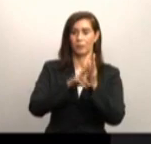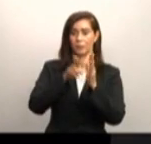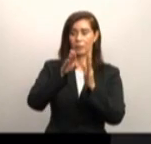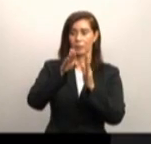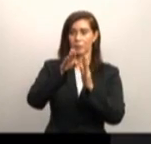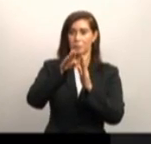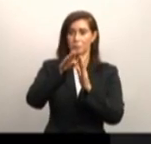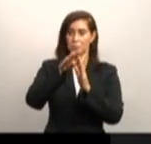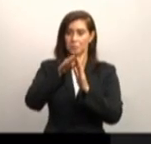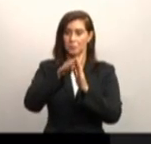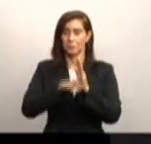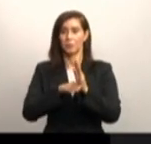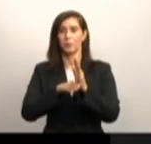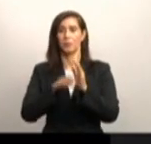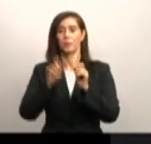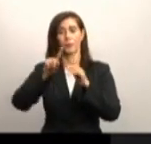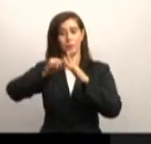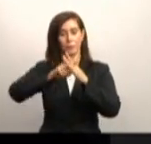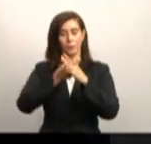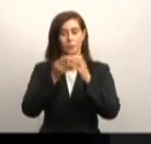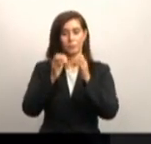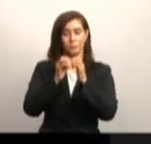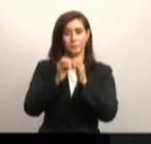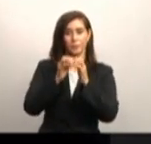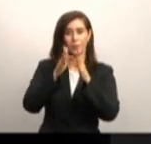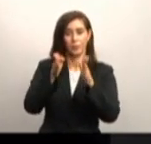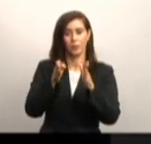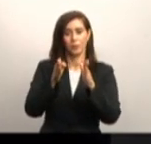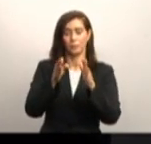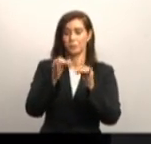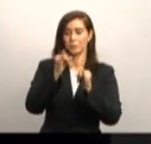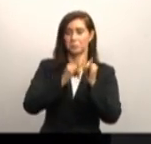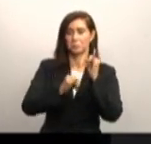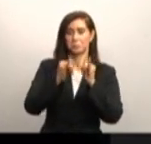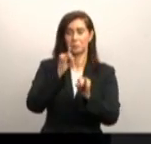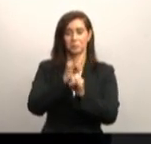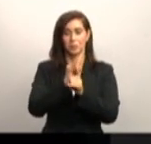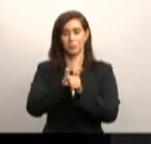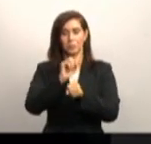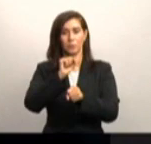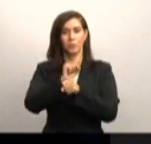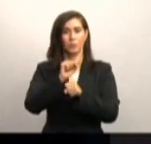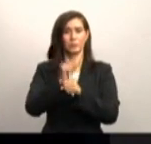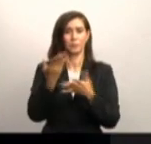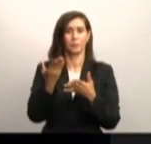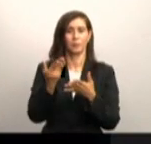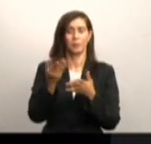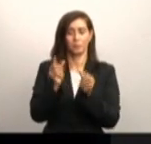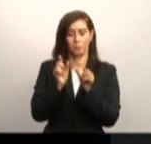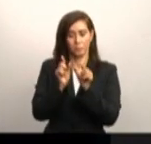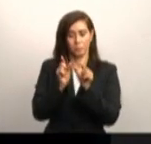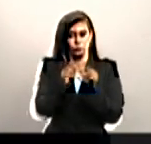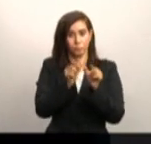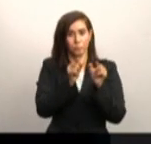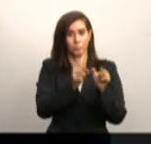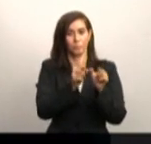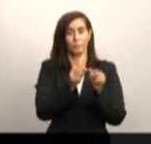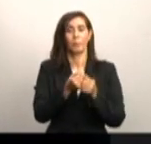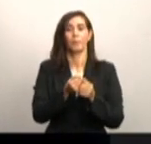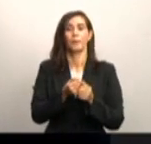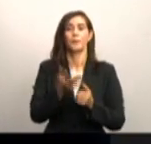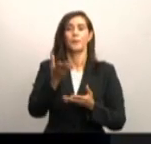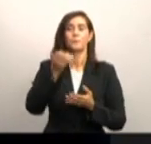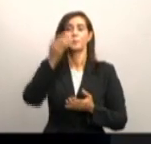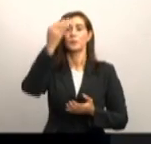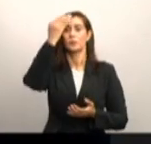desmonte gradual, según lo que se ha informado hasta el momento, pero me gustaría saber cuál debería